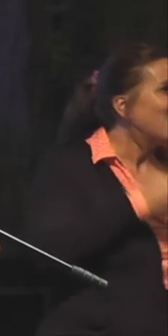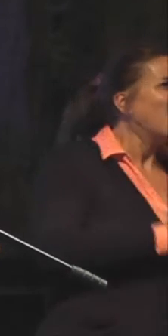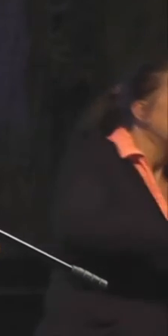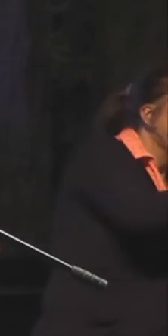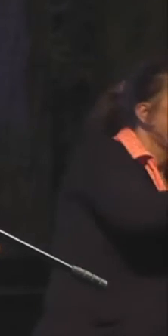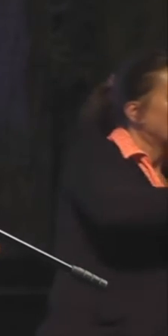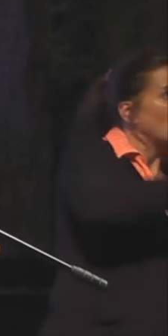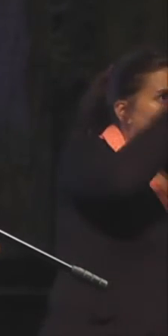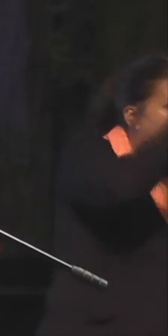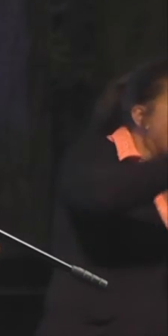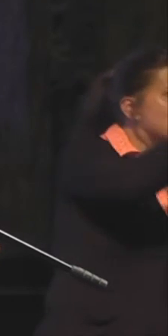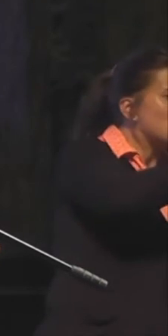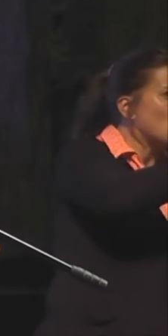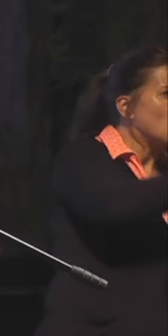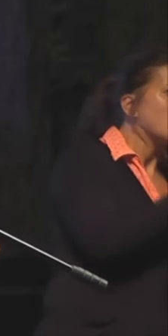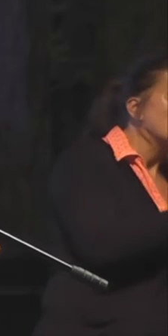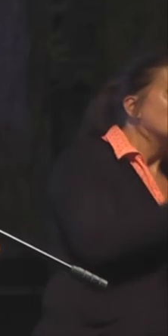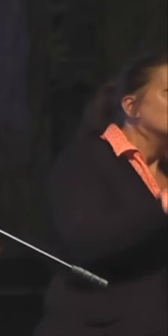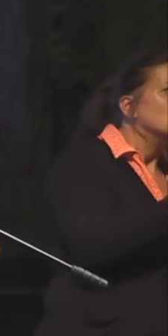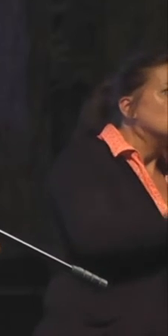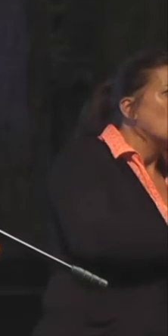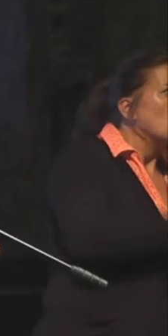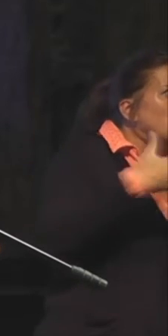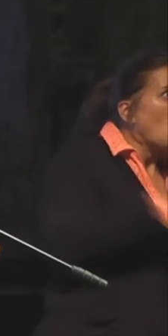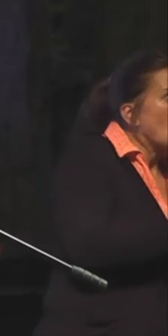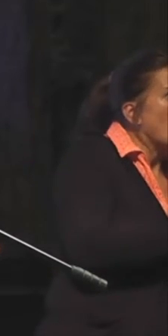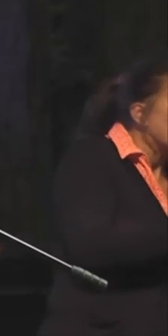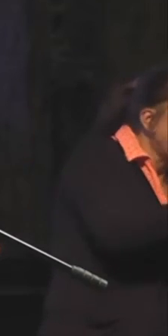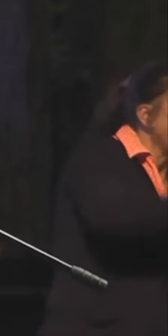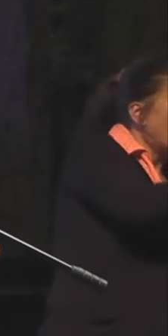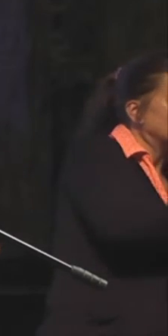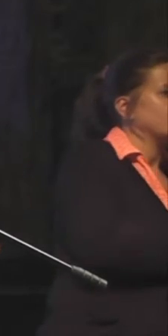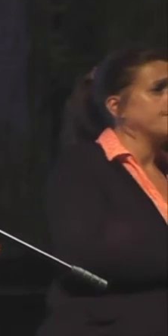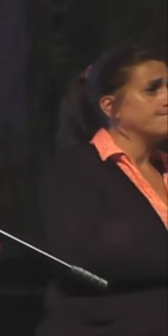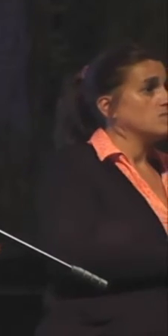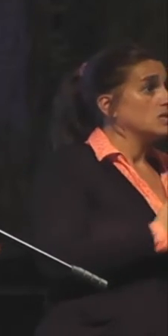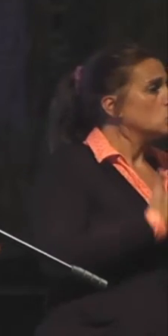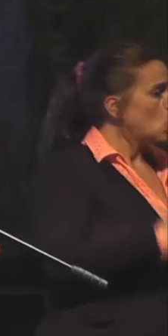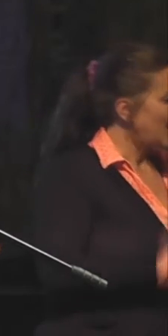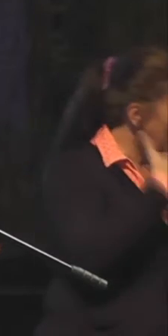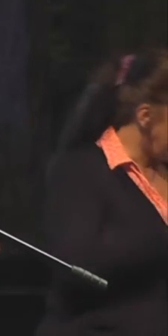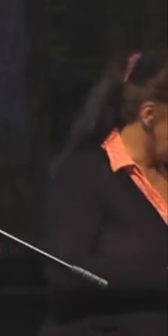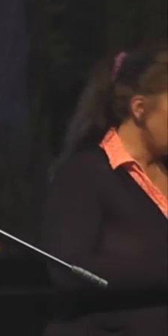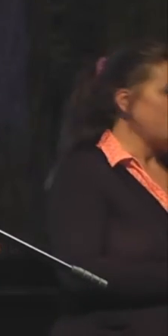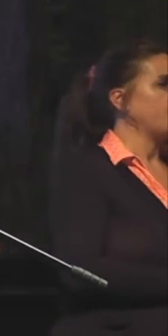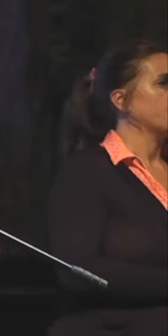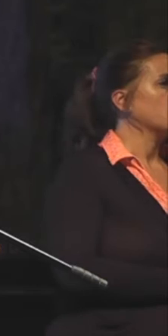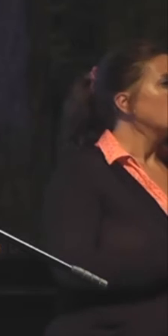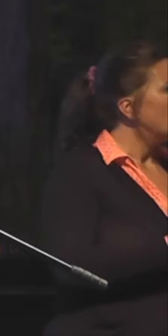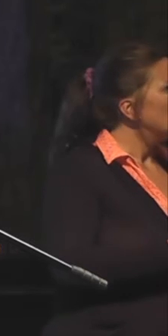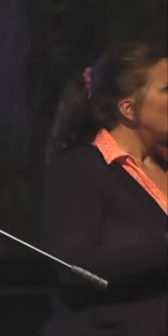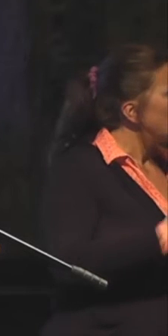campos de la conformación de los niveles populares y que creo que ahí el partido nacional tiene un